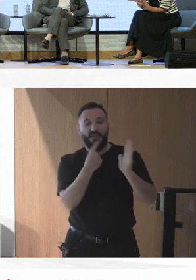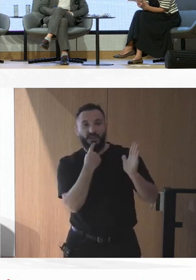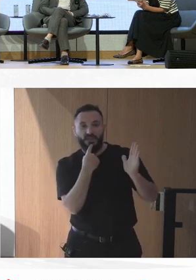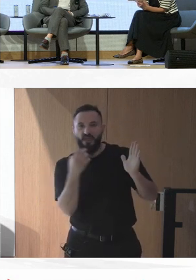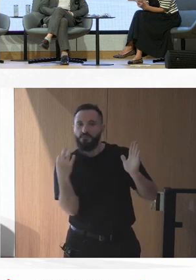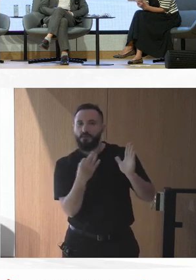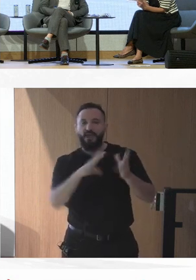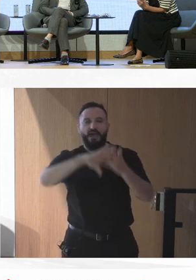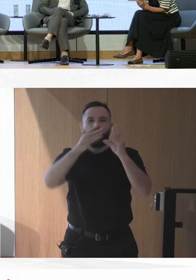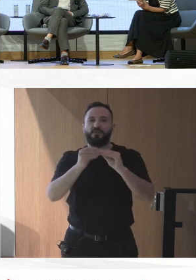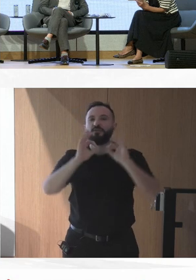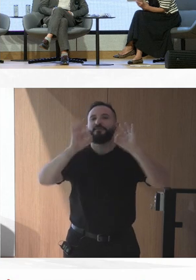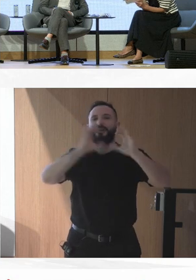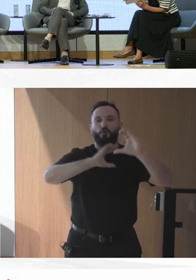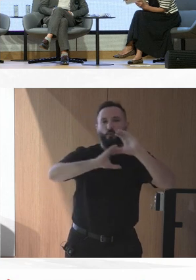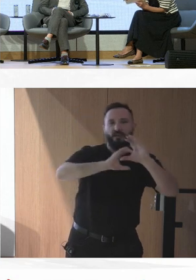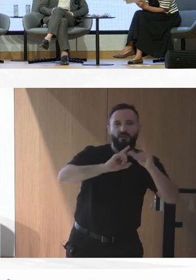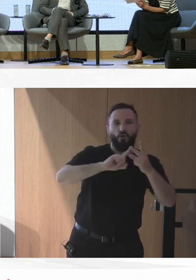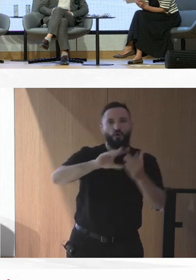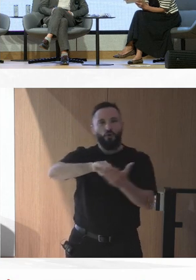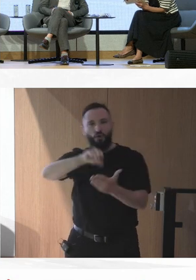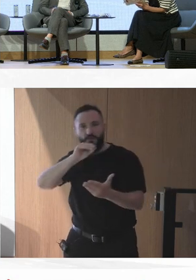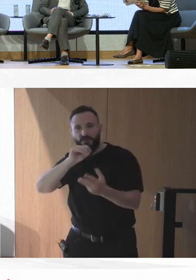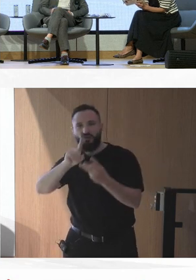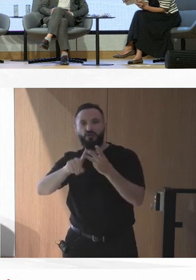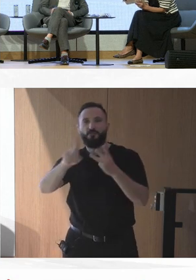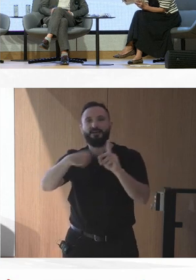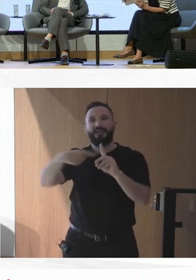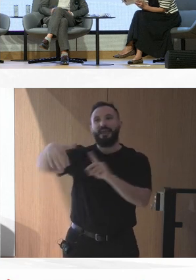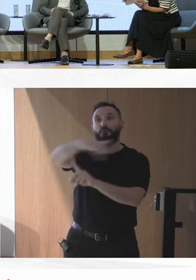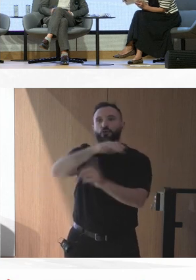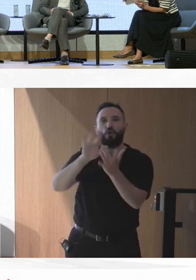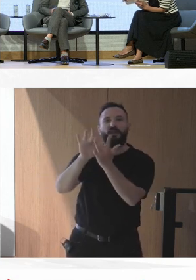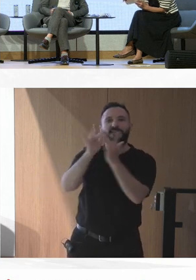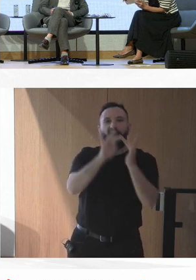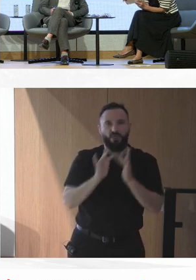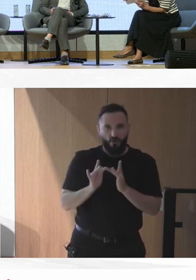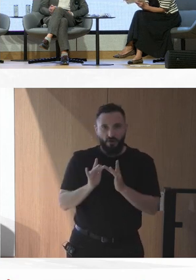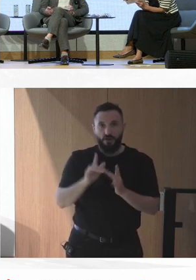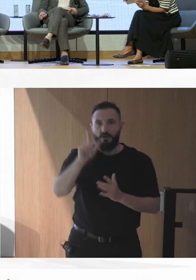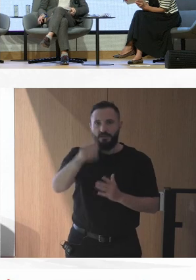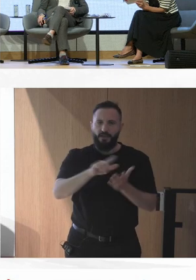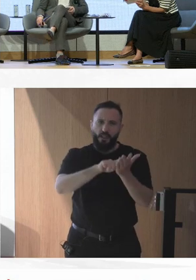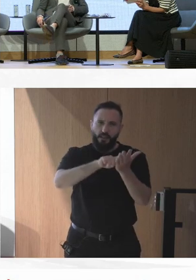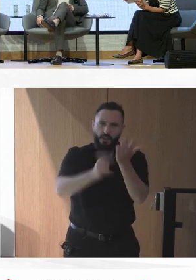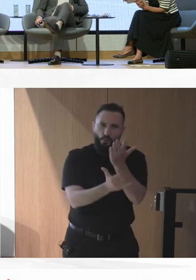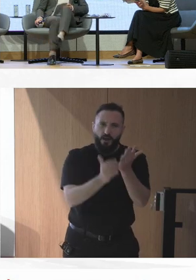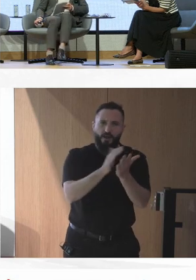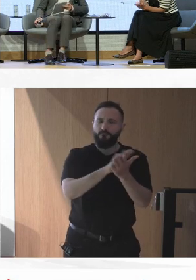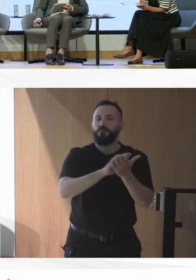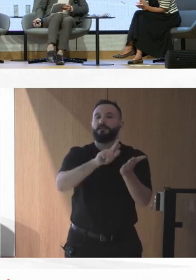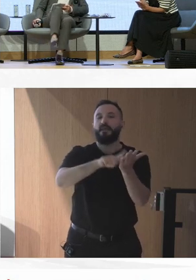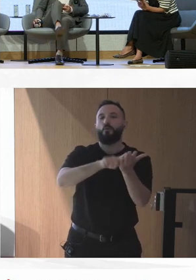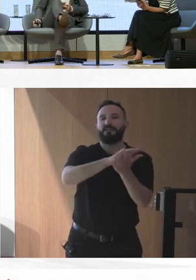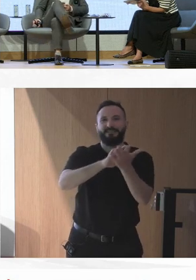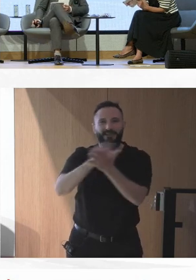con la comunicación, con la comprensión y con la interacción con el entorno, ¿no? Y además de todo el tema de las lenguas de signos y otras cuestiones, pues